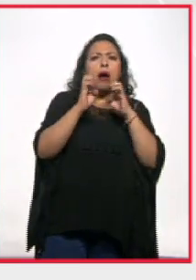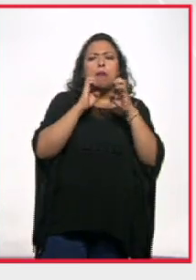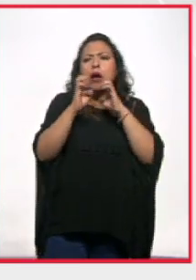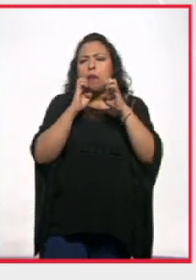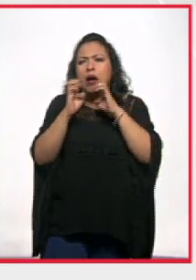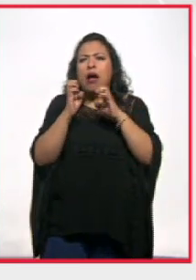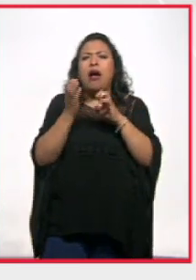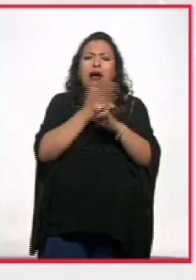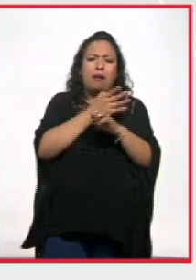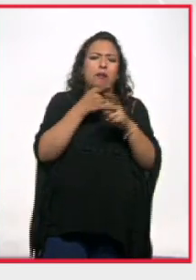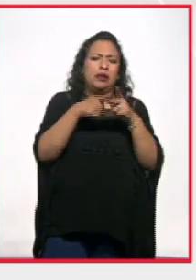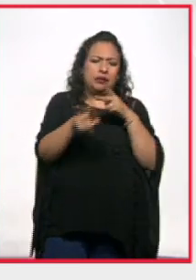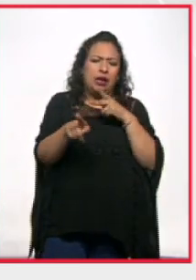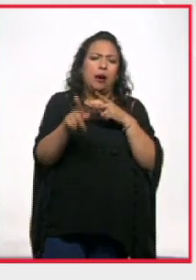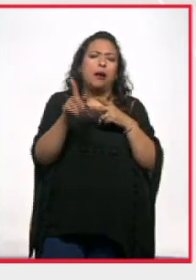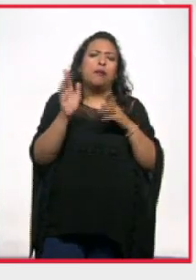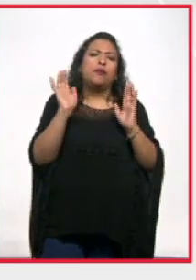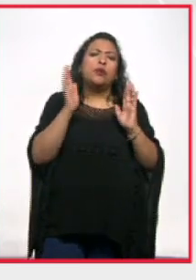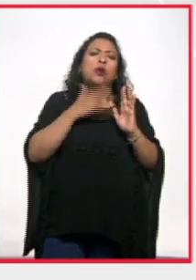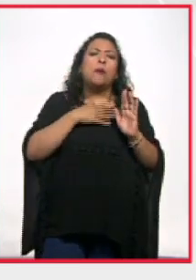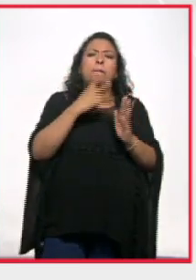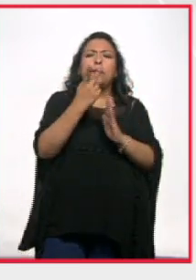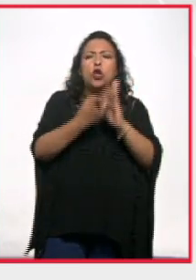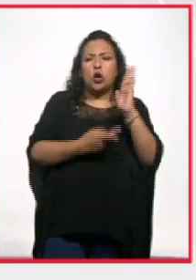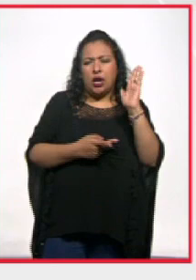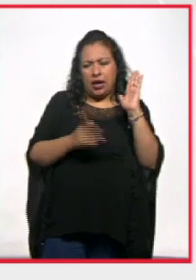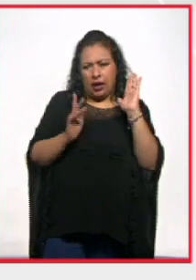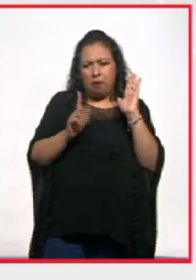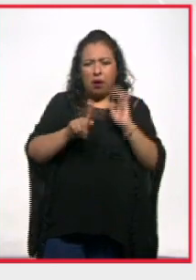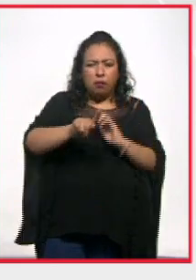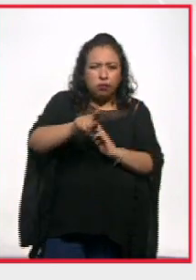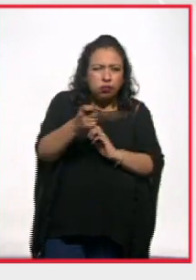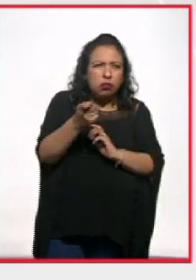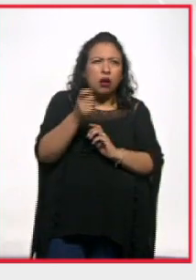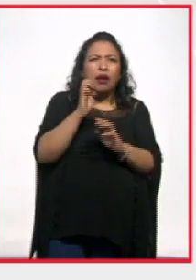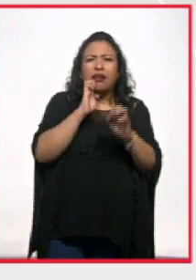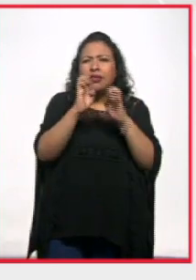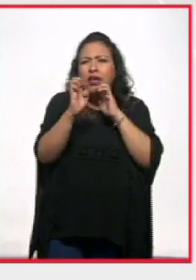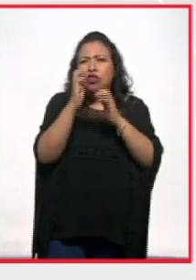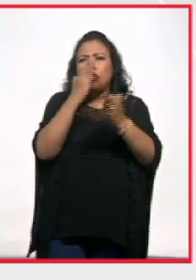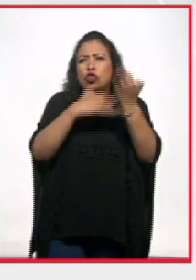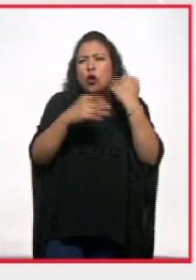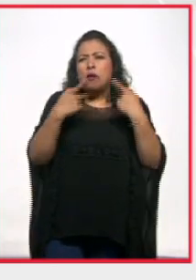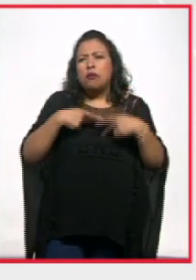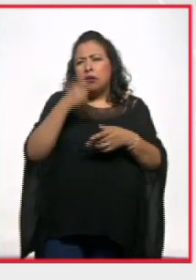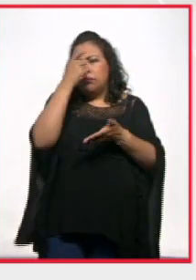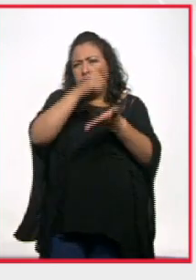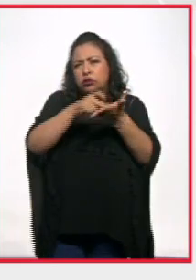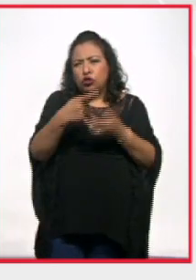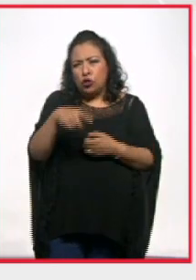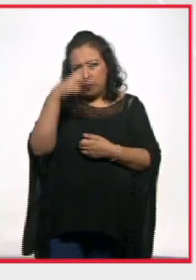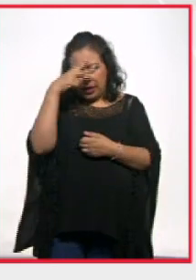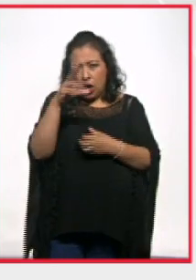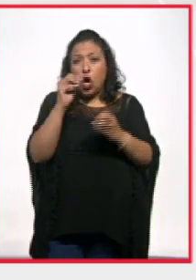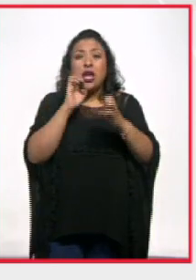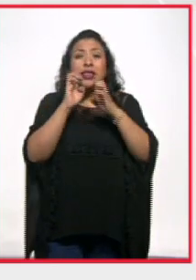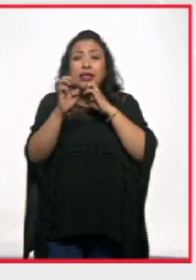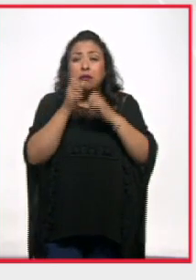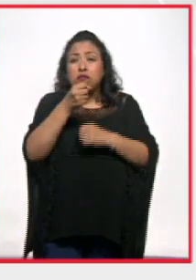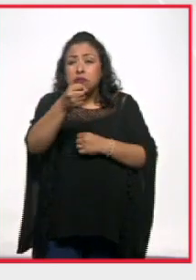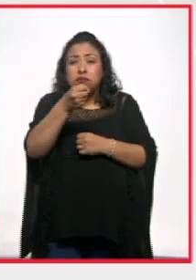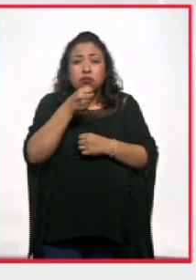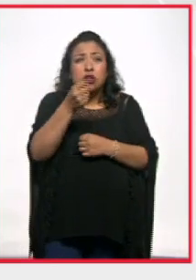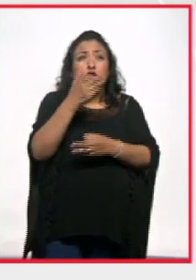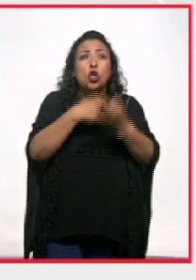Al principio, claro, cuando empecé con el programa, entrevistaba a todos los compositores mexicanos y entrevistaba a todos los